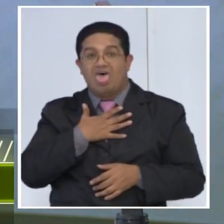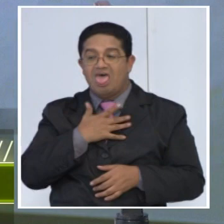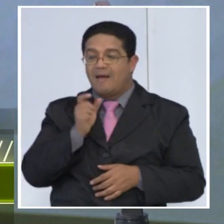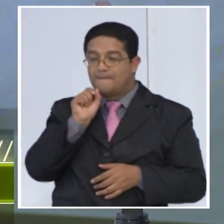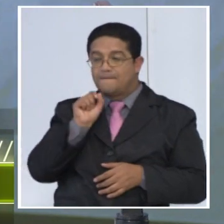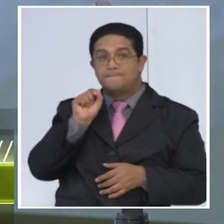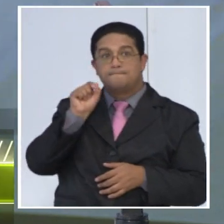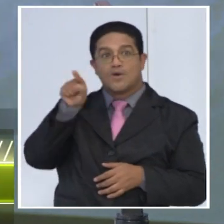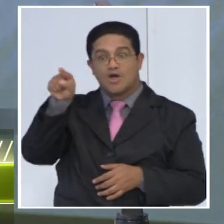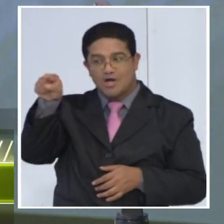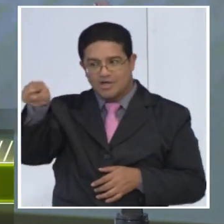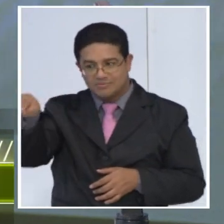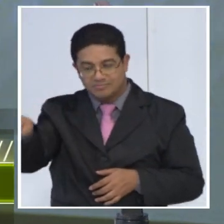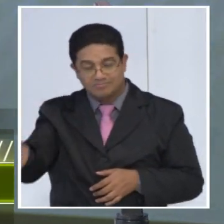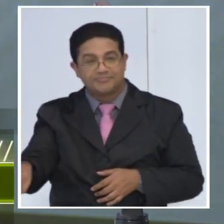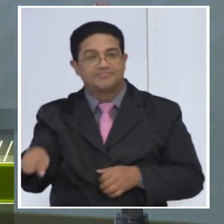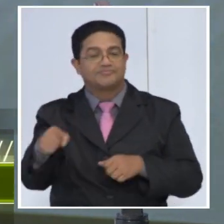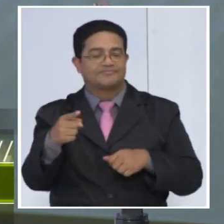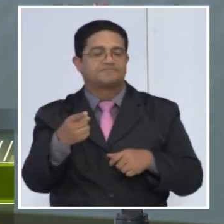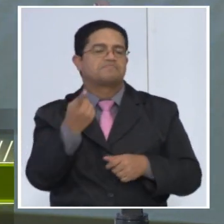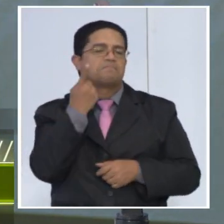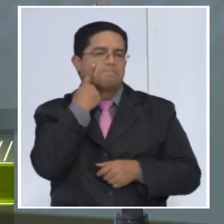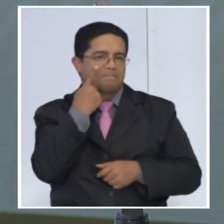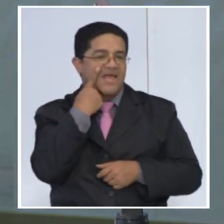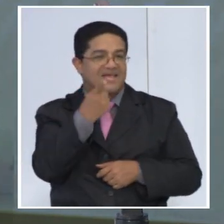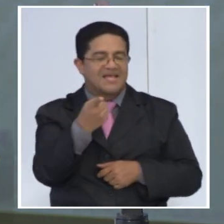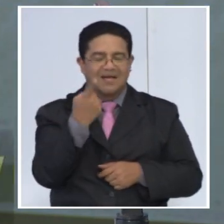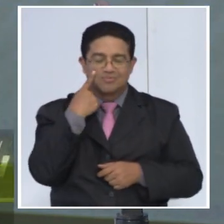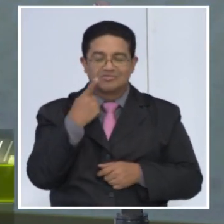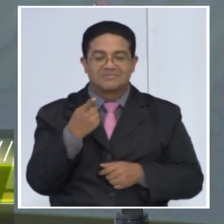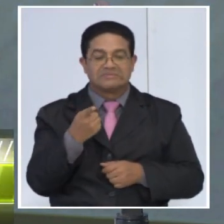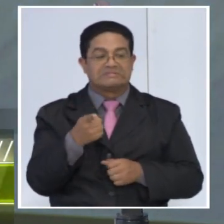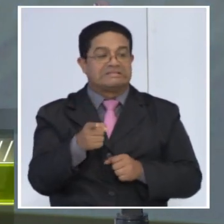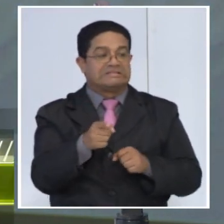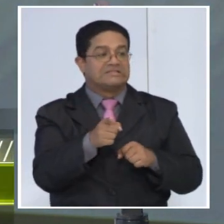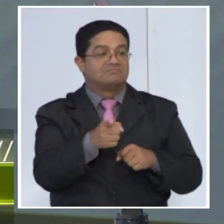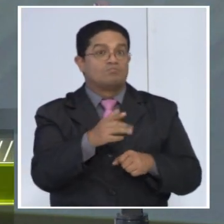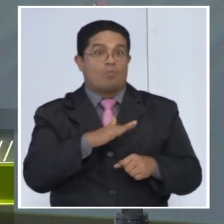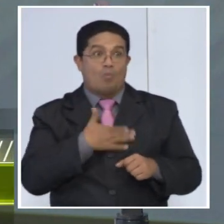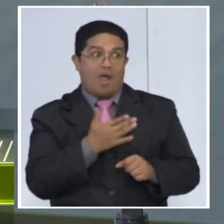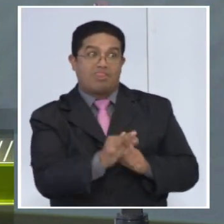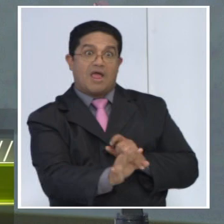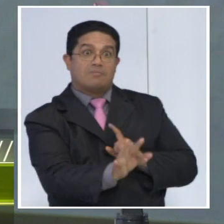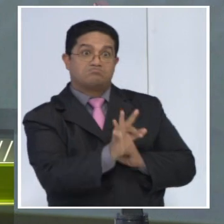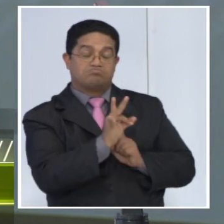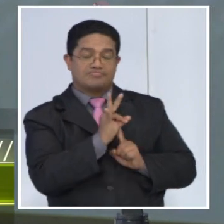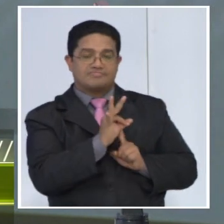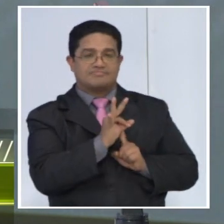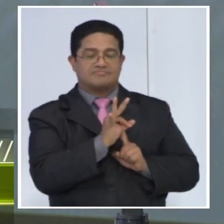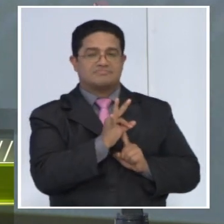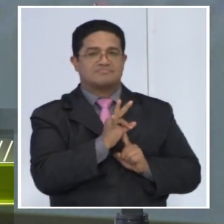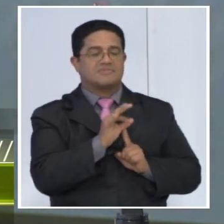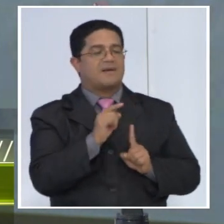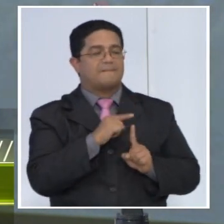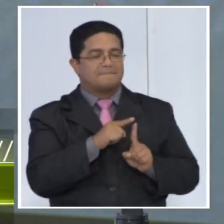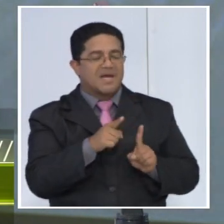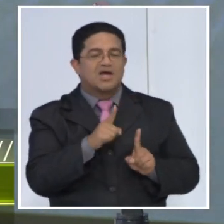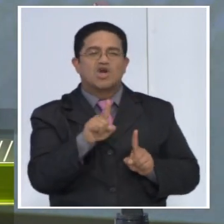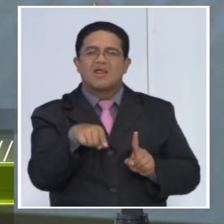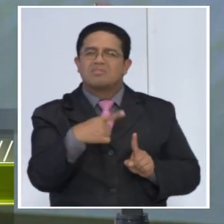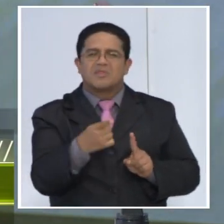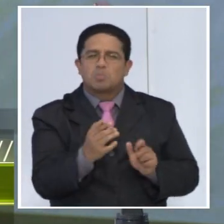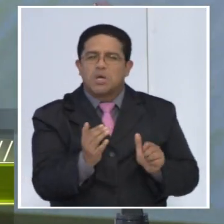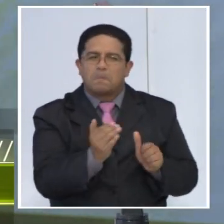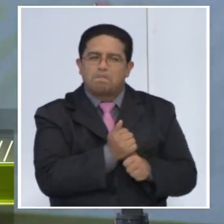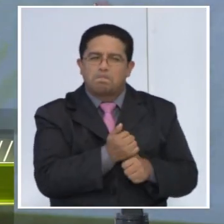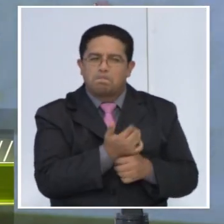puertas. Veíamos cómo le echan alcohol exacto, a los mercados. Se pensaba que podría transmitir la COVID-19 y digamos que esta manera de transmisión